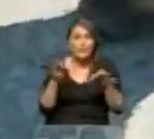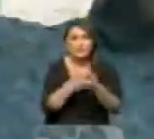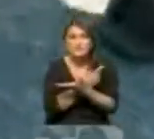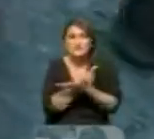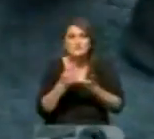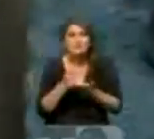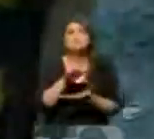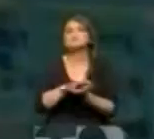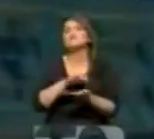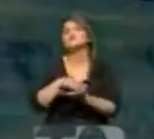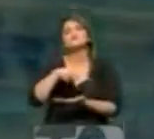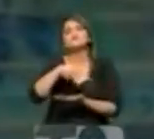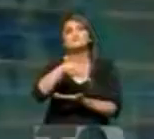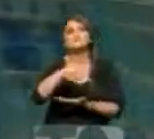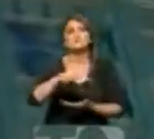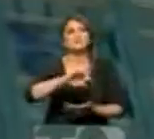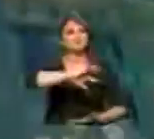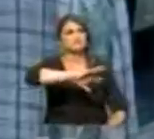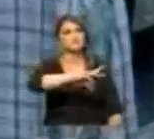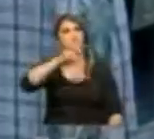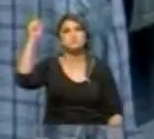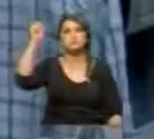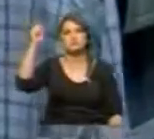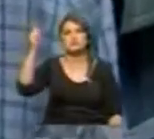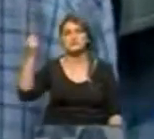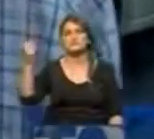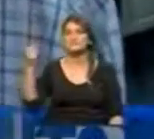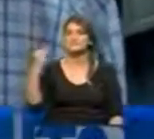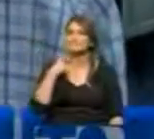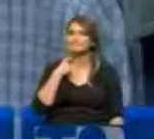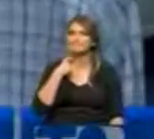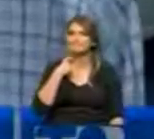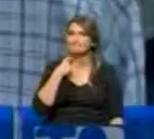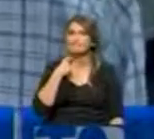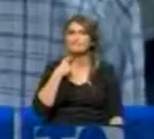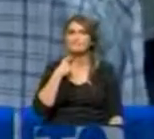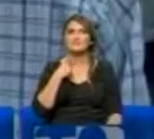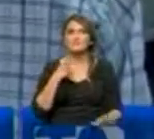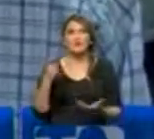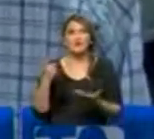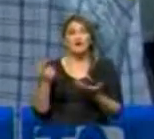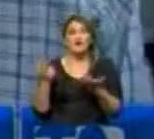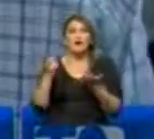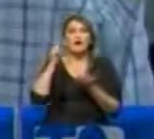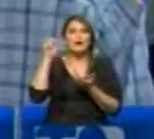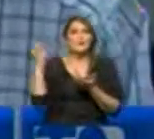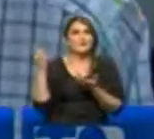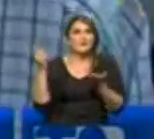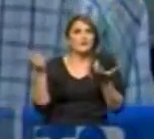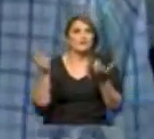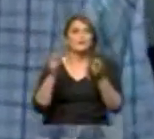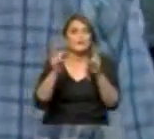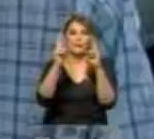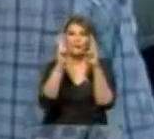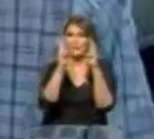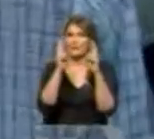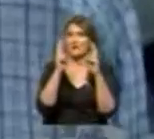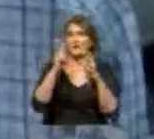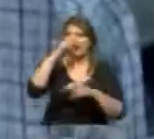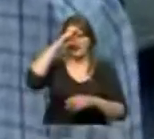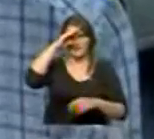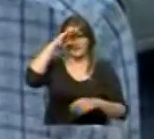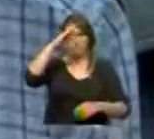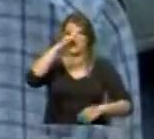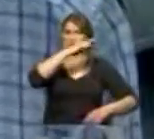fueron víctimas de Lampa, a los militares les pide que no haya para esta gente forma de que sean muy persuasivos o muy suaves,